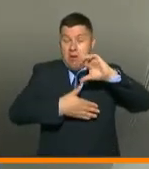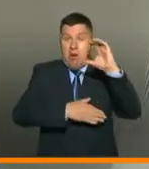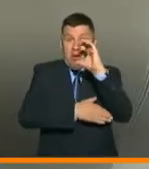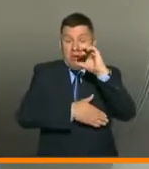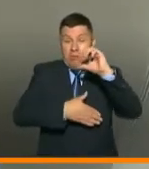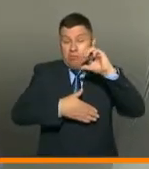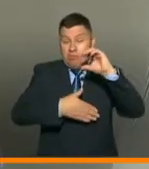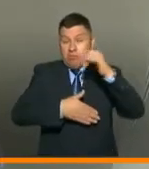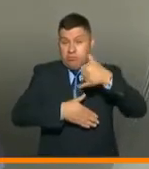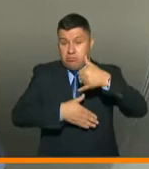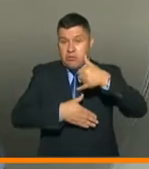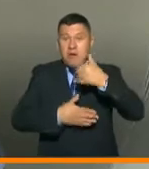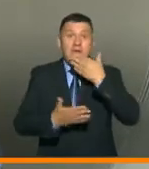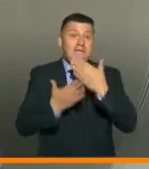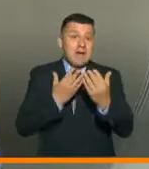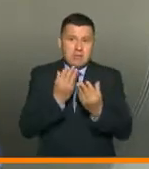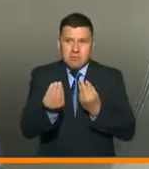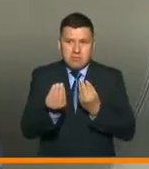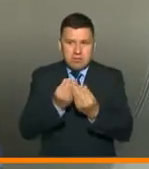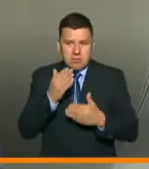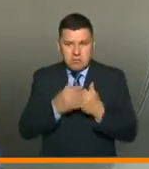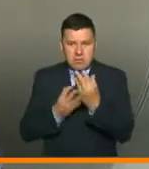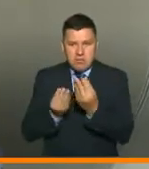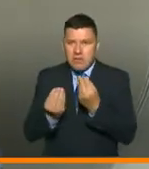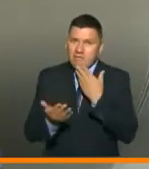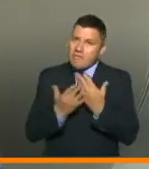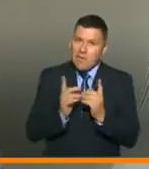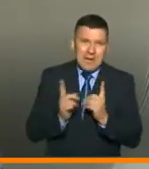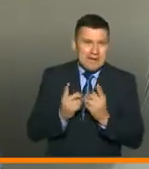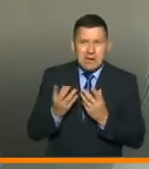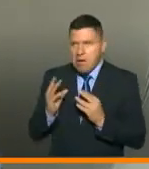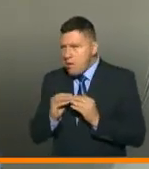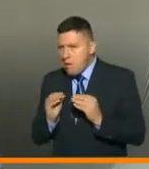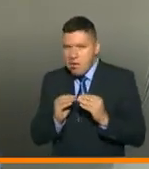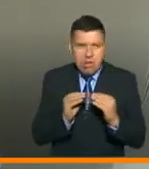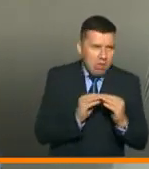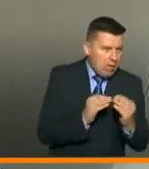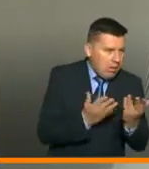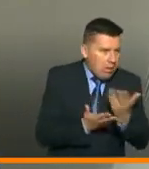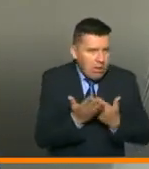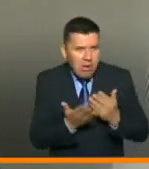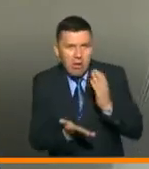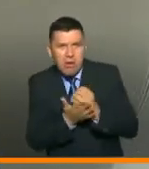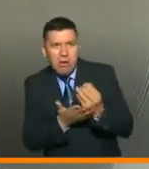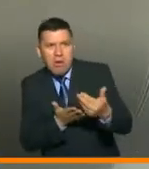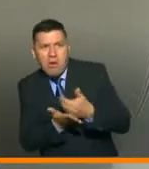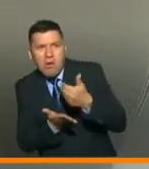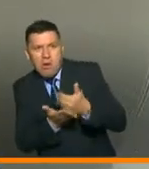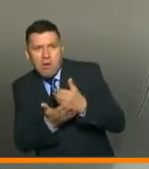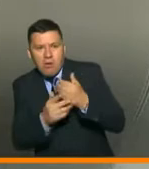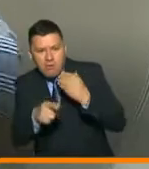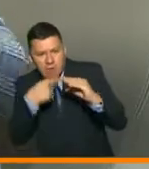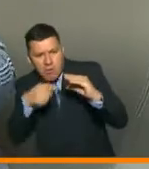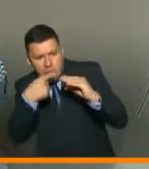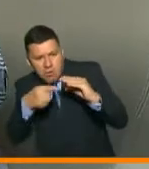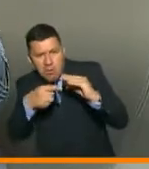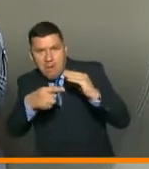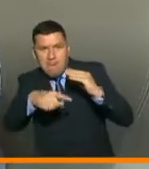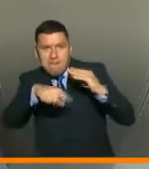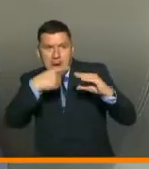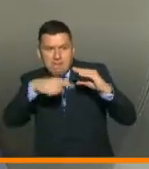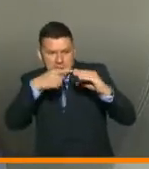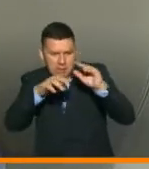de la alternancia. No es fácil, pero lo hacemos en equipo. Y agradecemos a todos los que nos hacen comentarios constructivos y buenas experiencias para